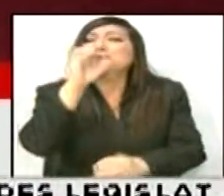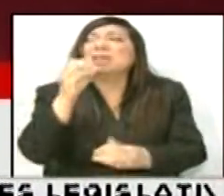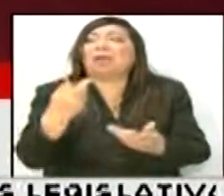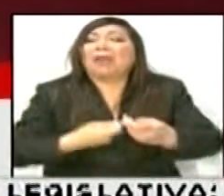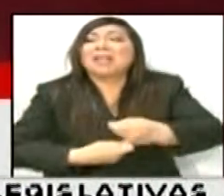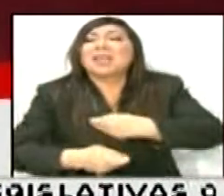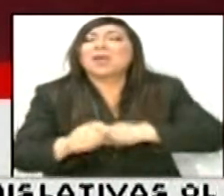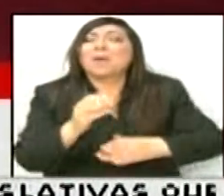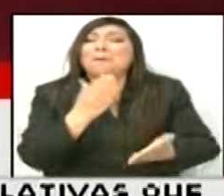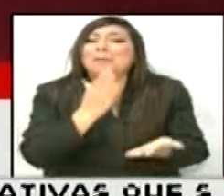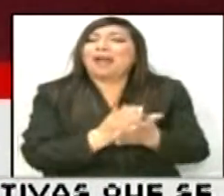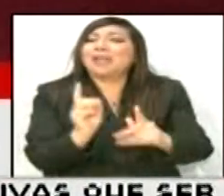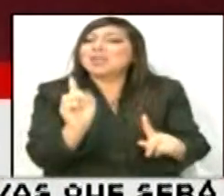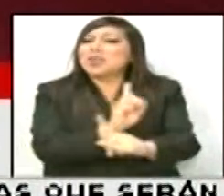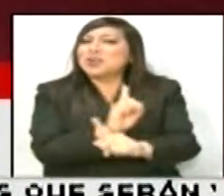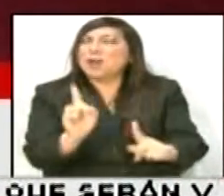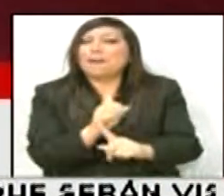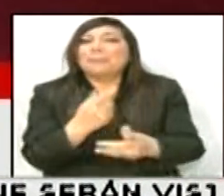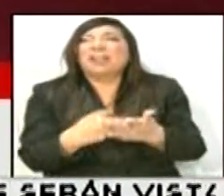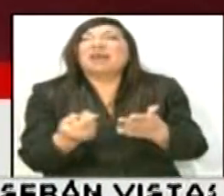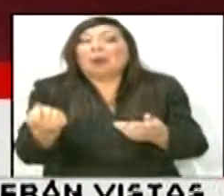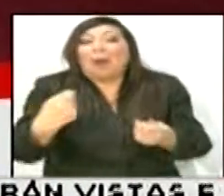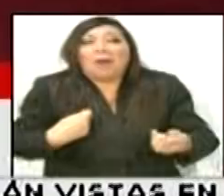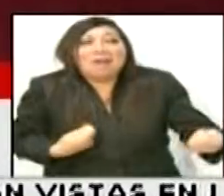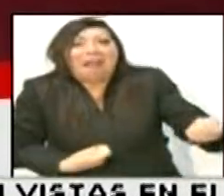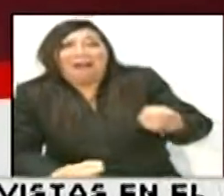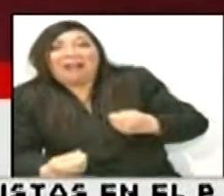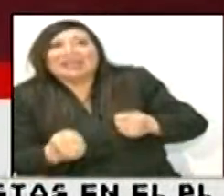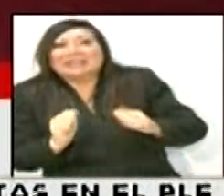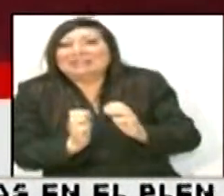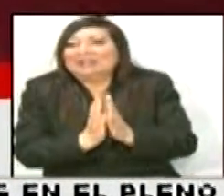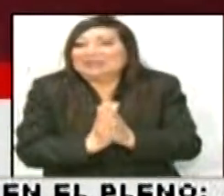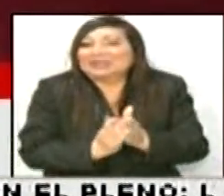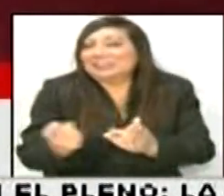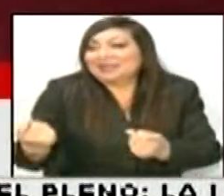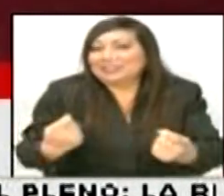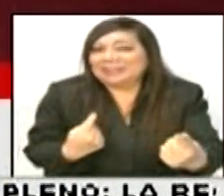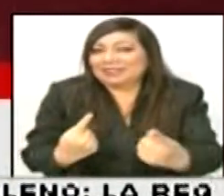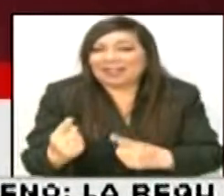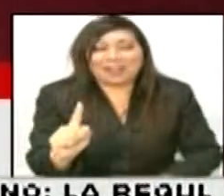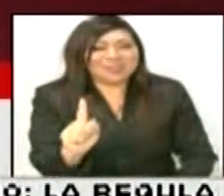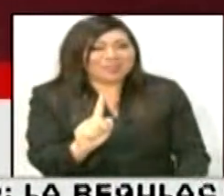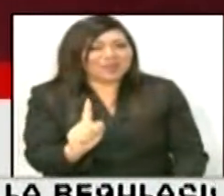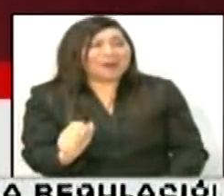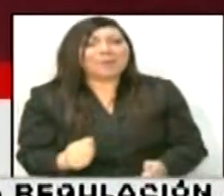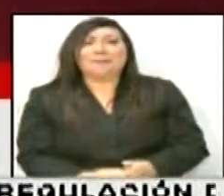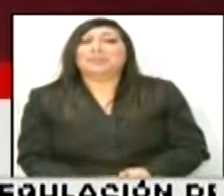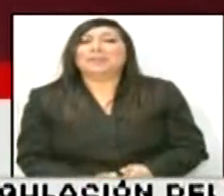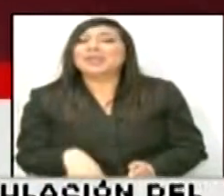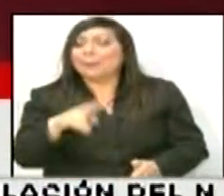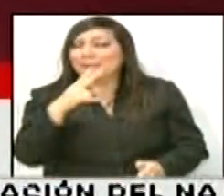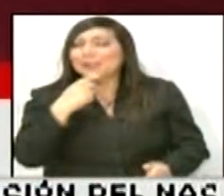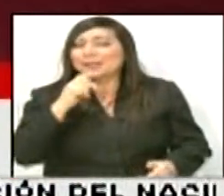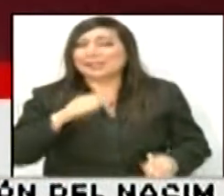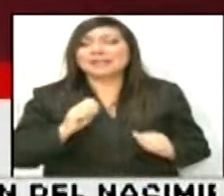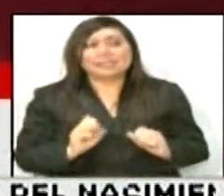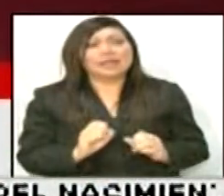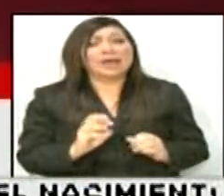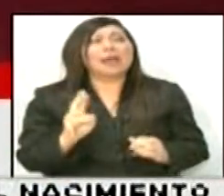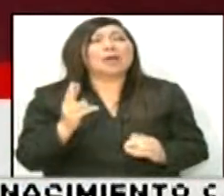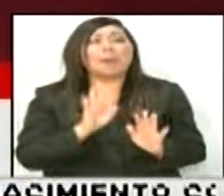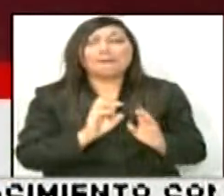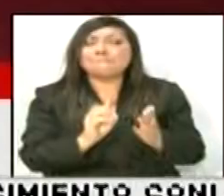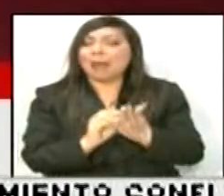de negociaciones parciales para ver qué me das y qué te doy, sino con la exigencia que tiene la ciudadanía del Perú, que sea la